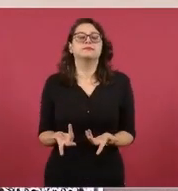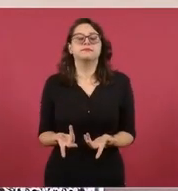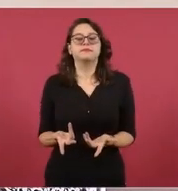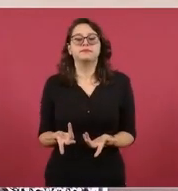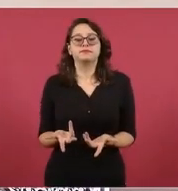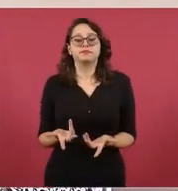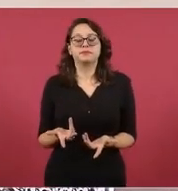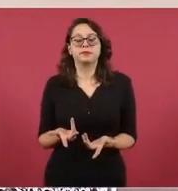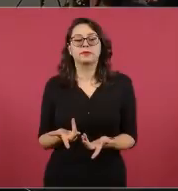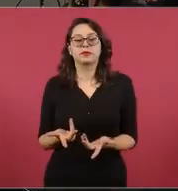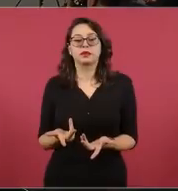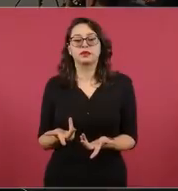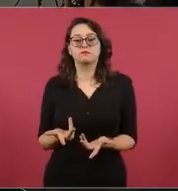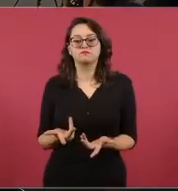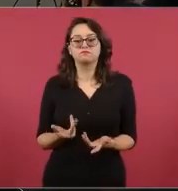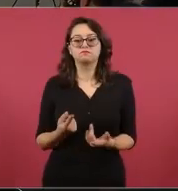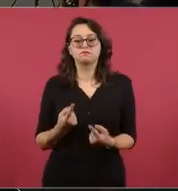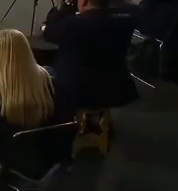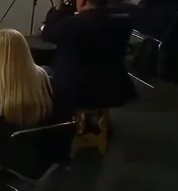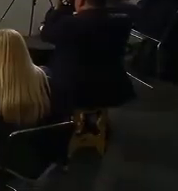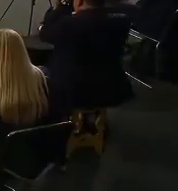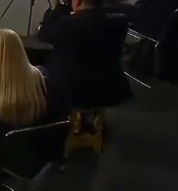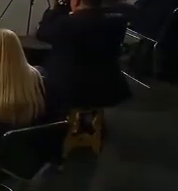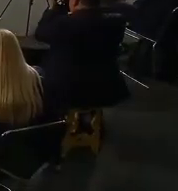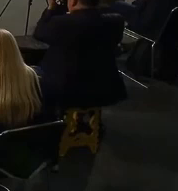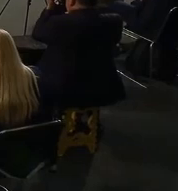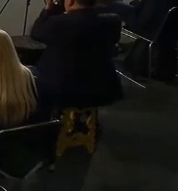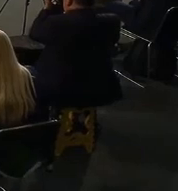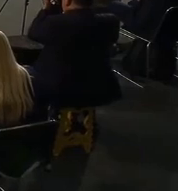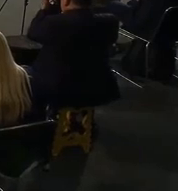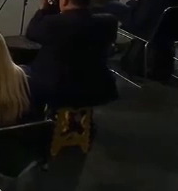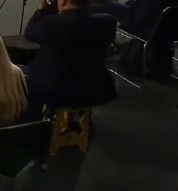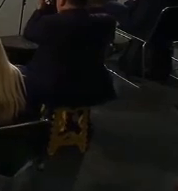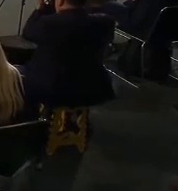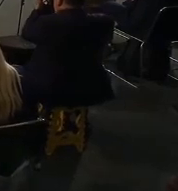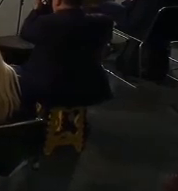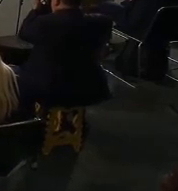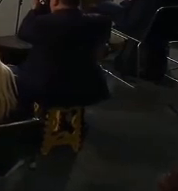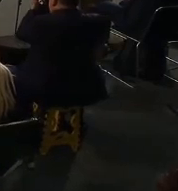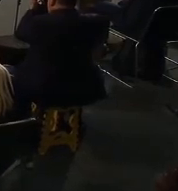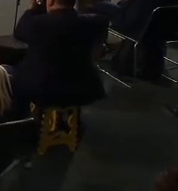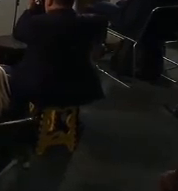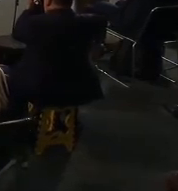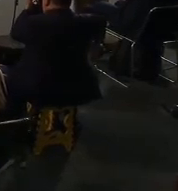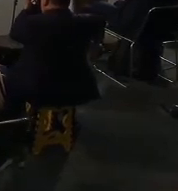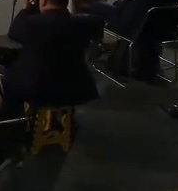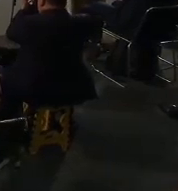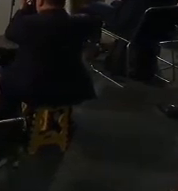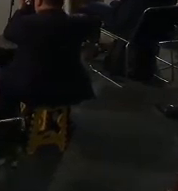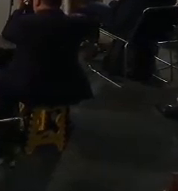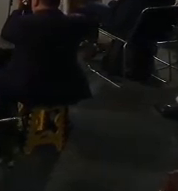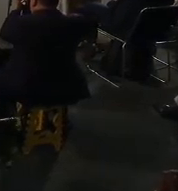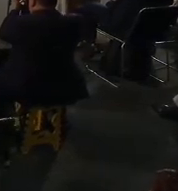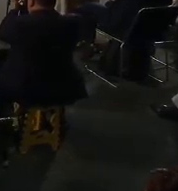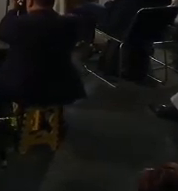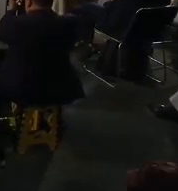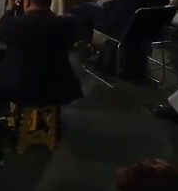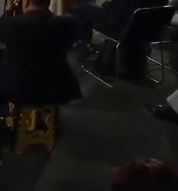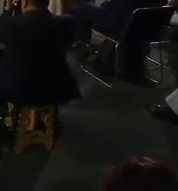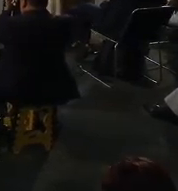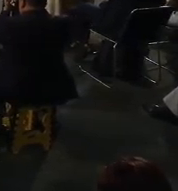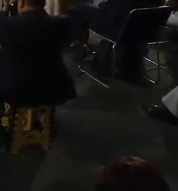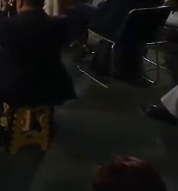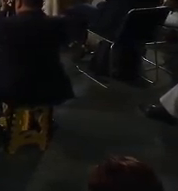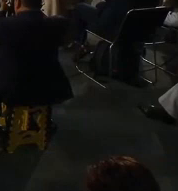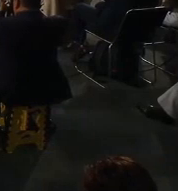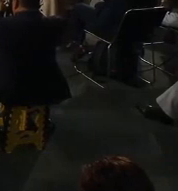y con el apoyo de un libro de Lenin que se llama El Estado y la